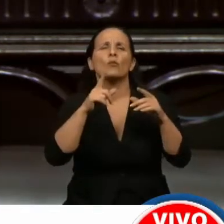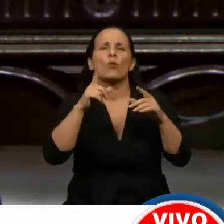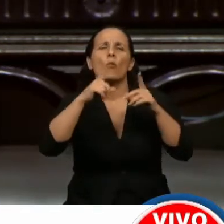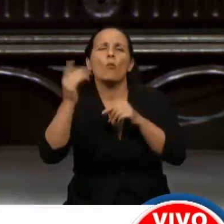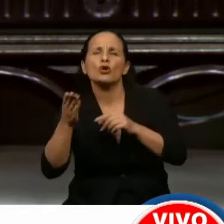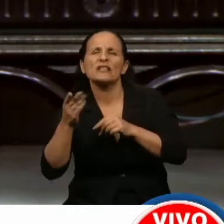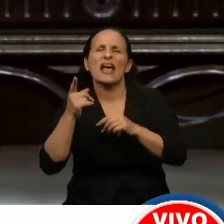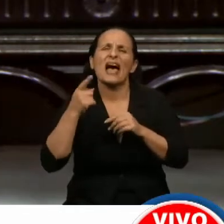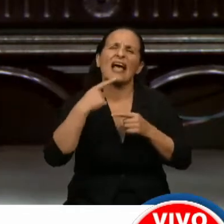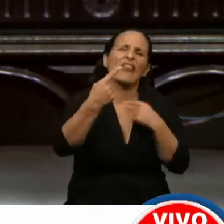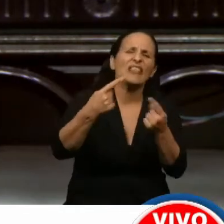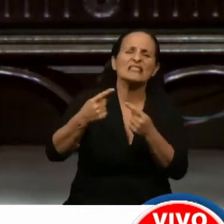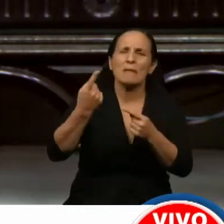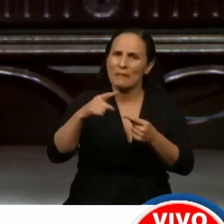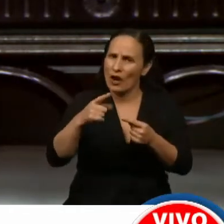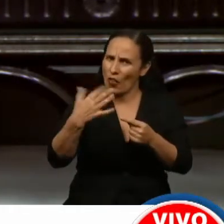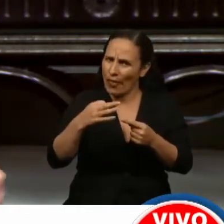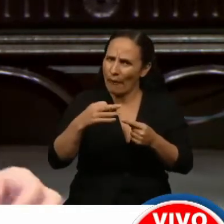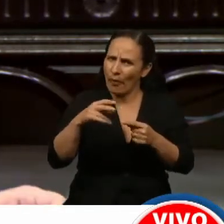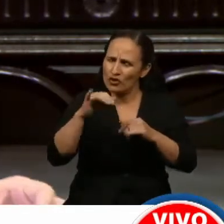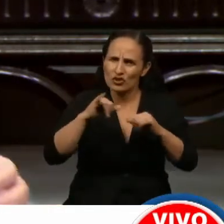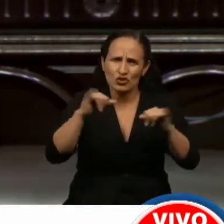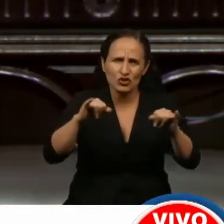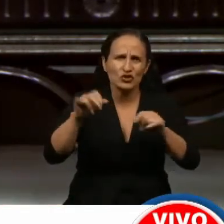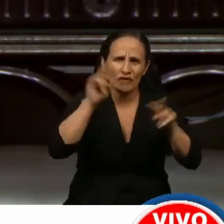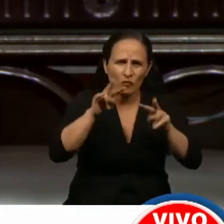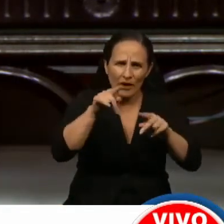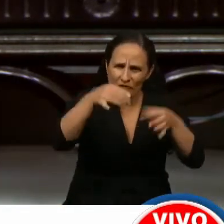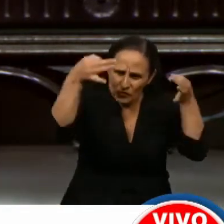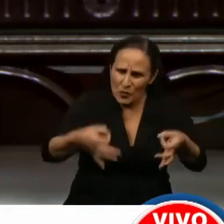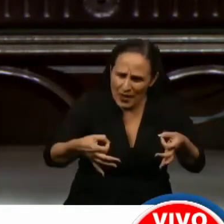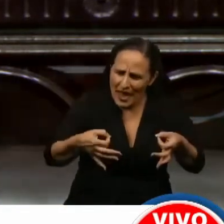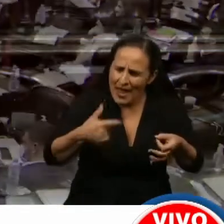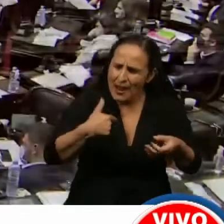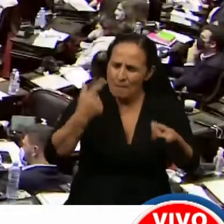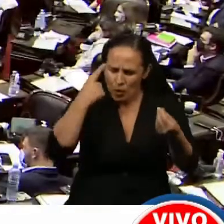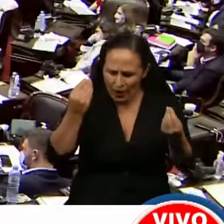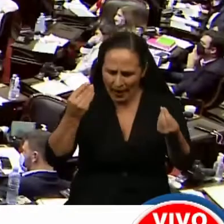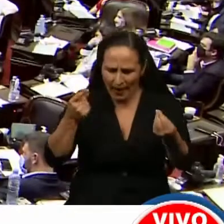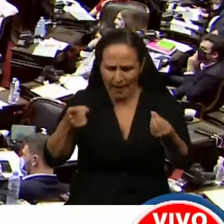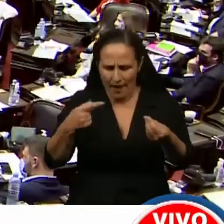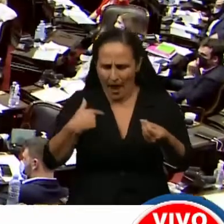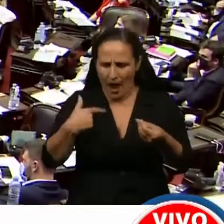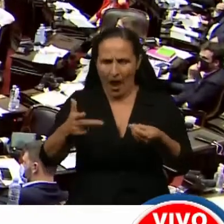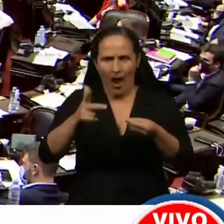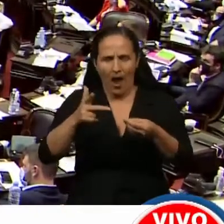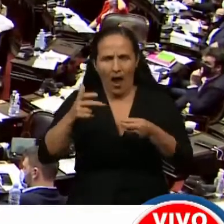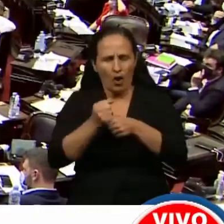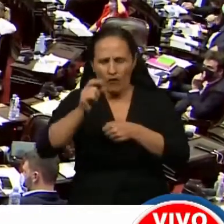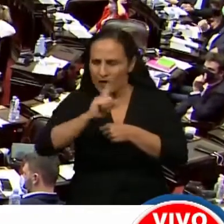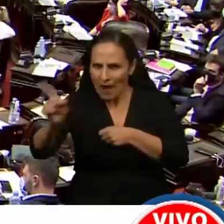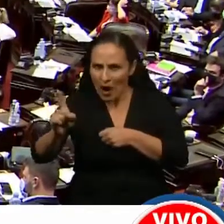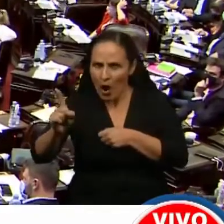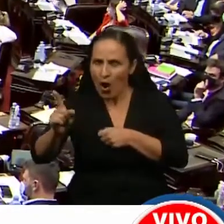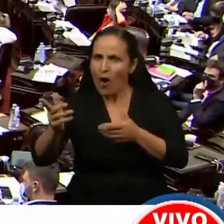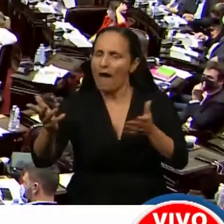los aires, pero después hay que ir y buscar la información, que confirme lo que pensamos, si no confirma, no confirma. Cuando